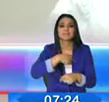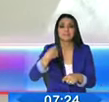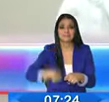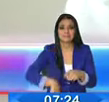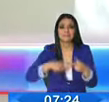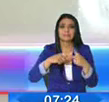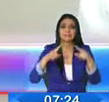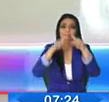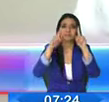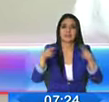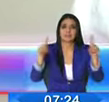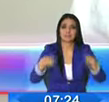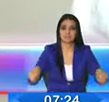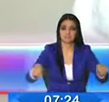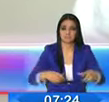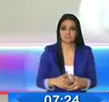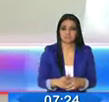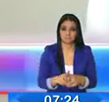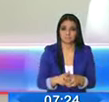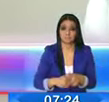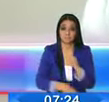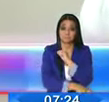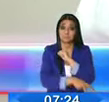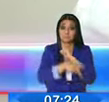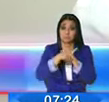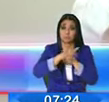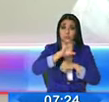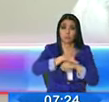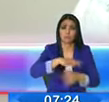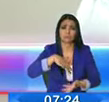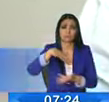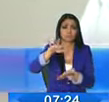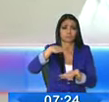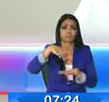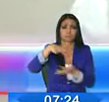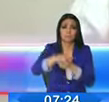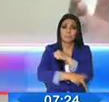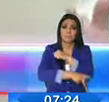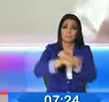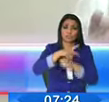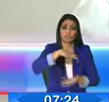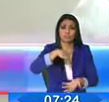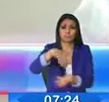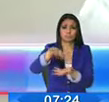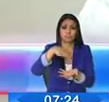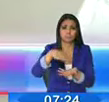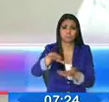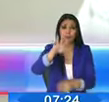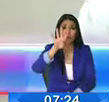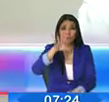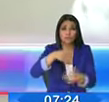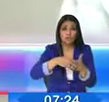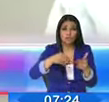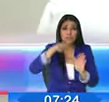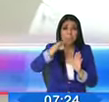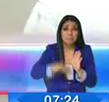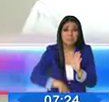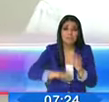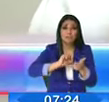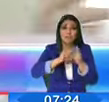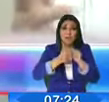petrocuador venía entregando su crudo con un diferencial con un castigo de 4 casi 4 dólares por barril